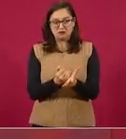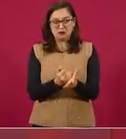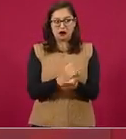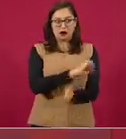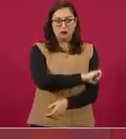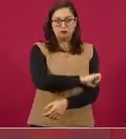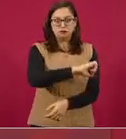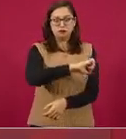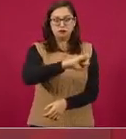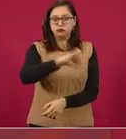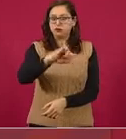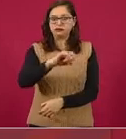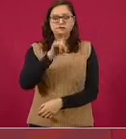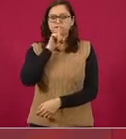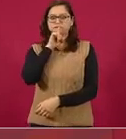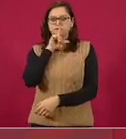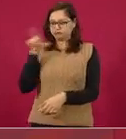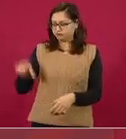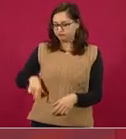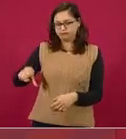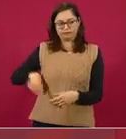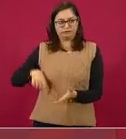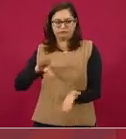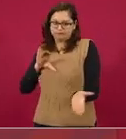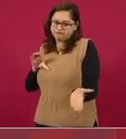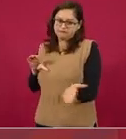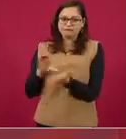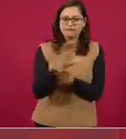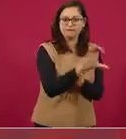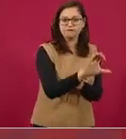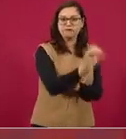¿Pero cuánto ganamos? Mucho.